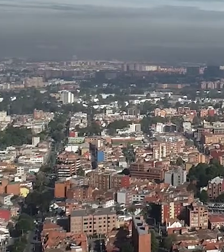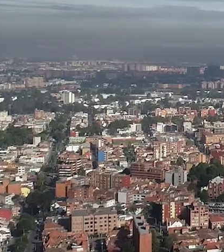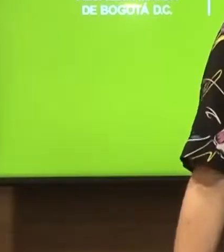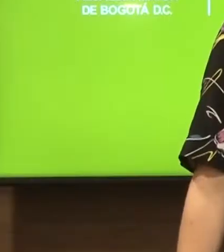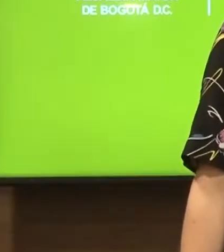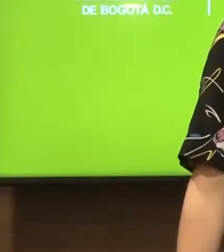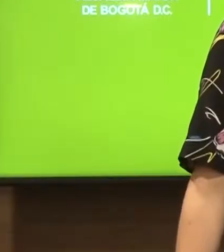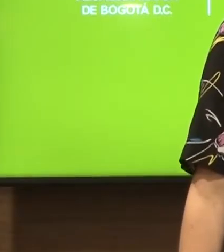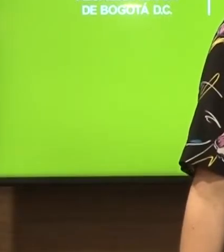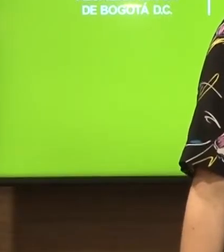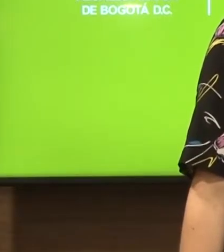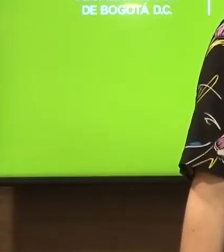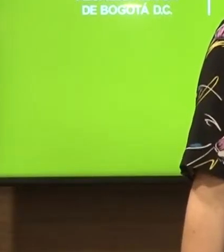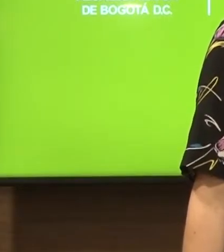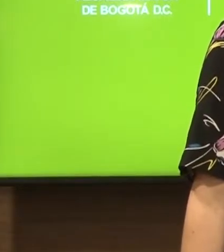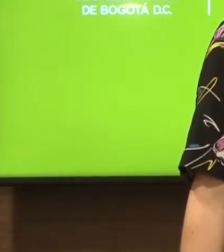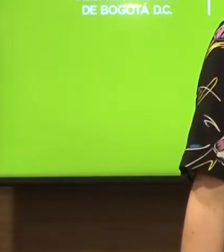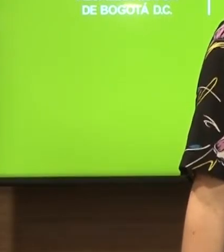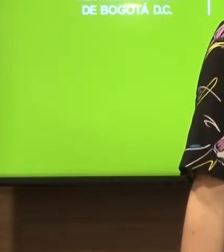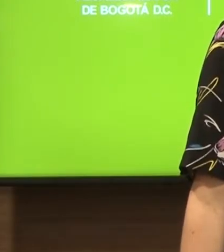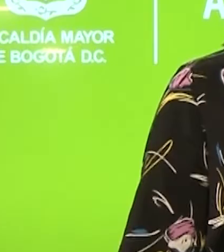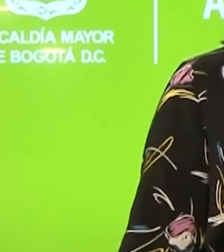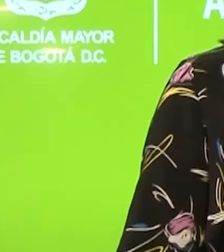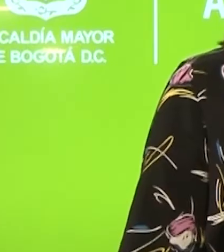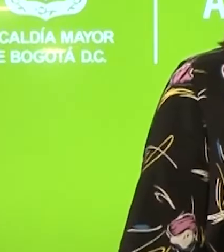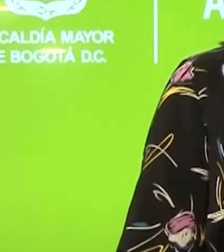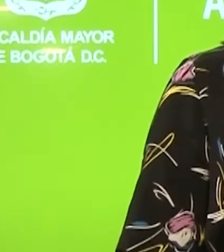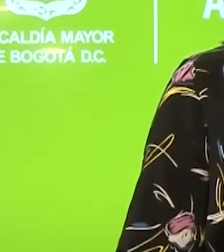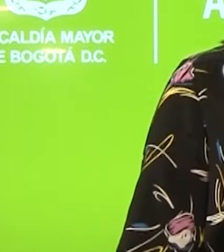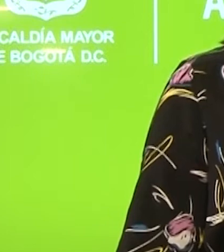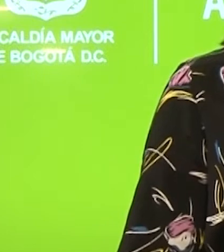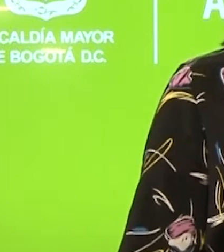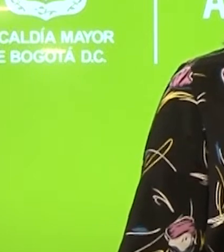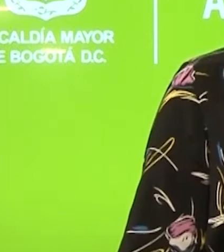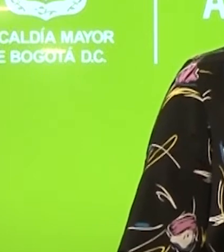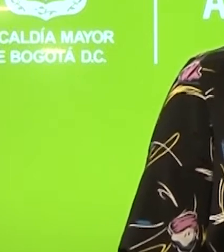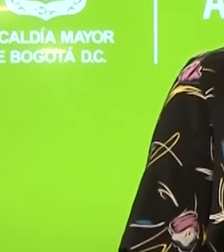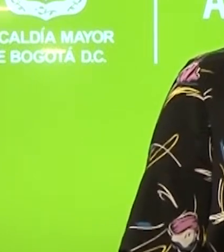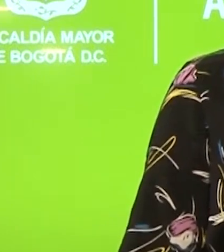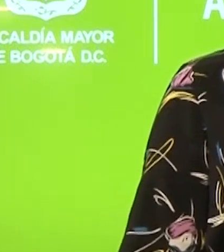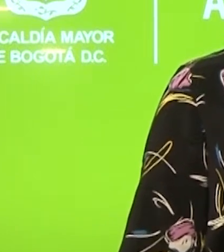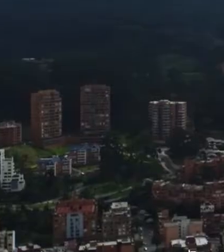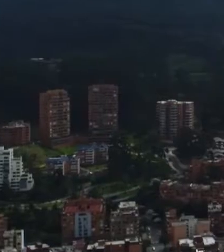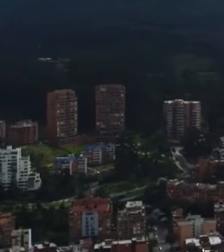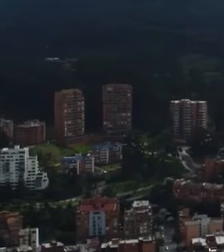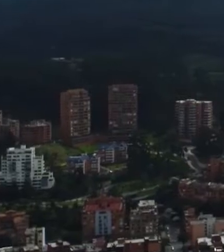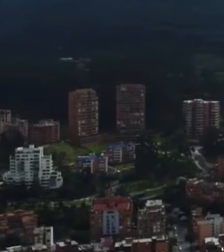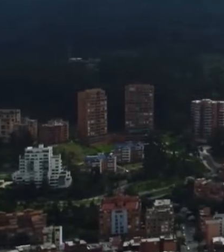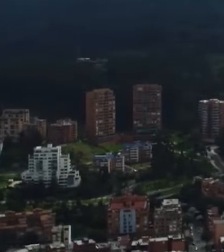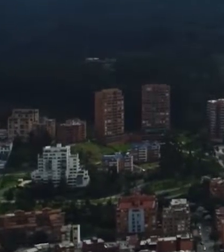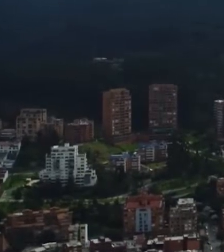Lo responsable frente a la ciudadanía, mantener la alerta amarilla.